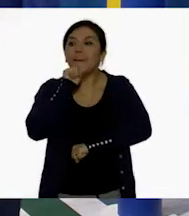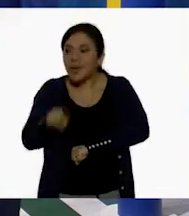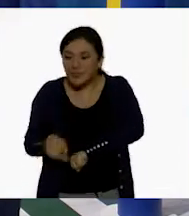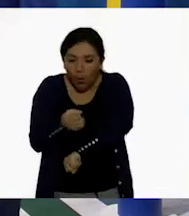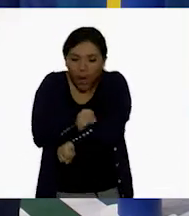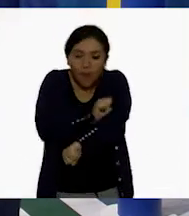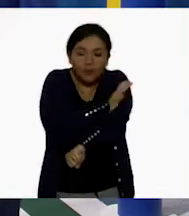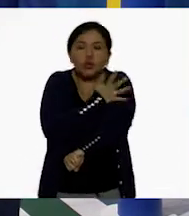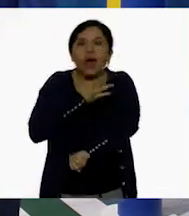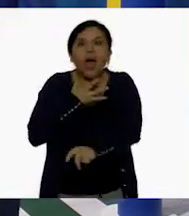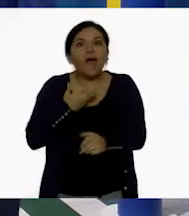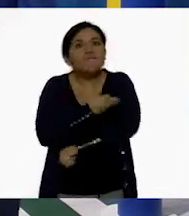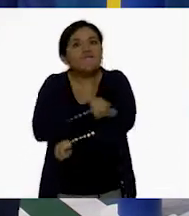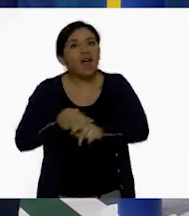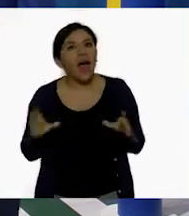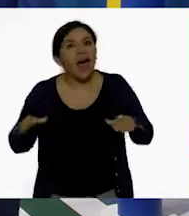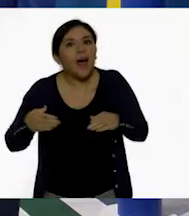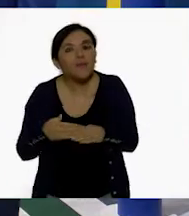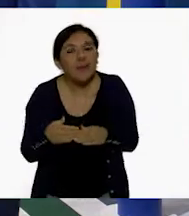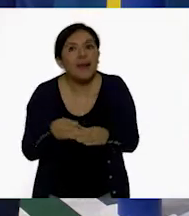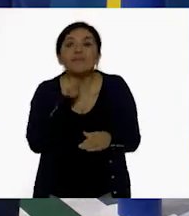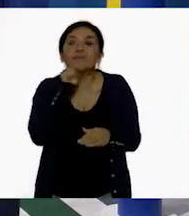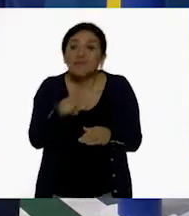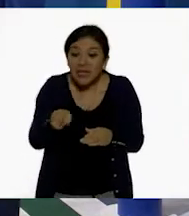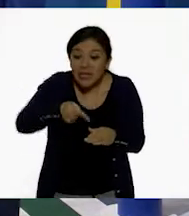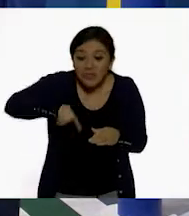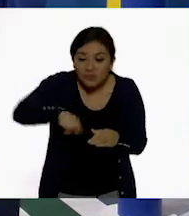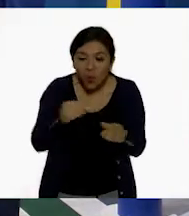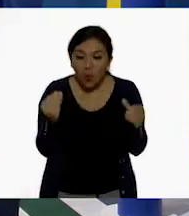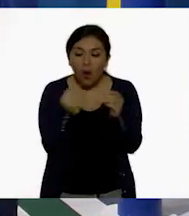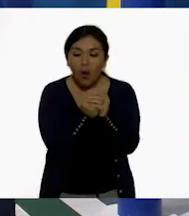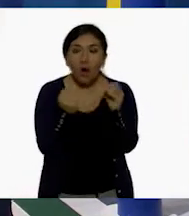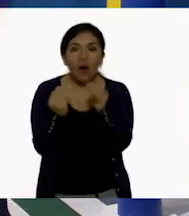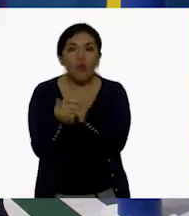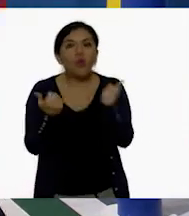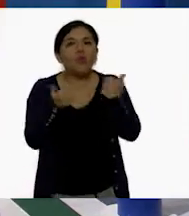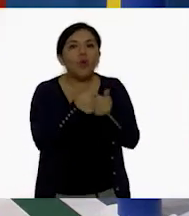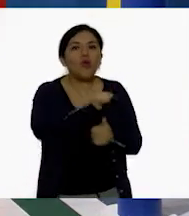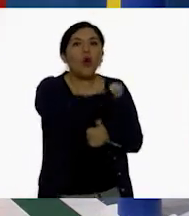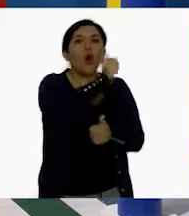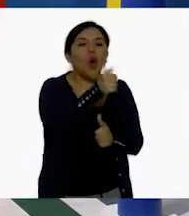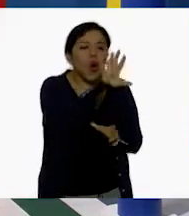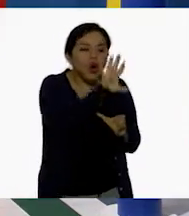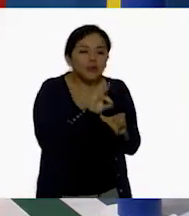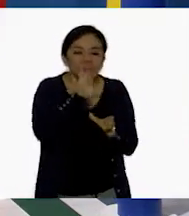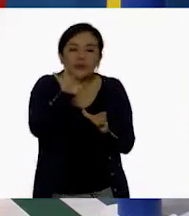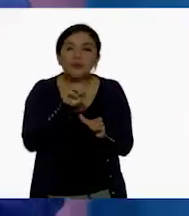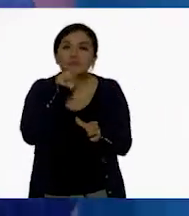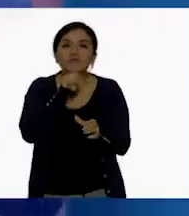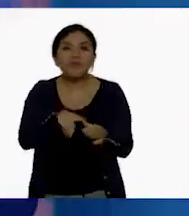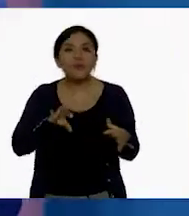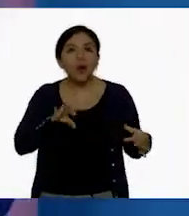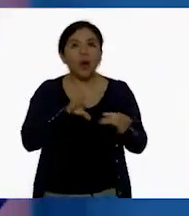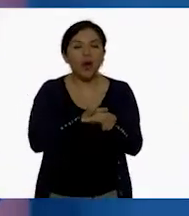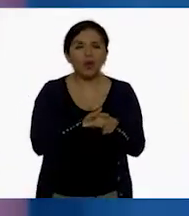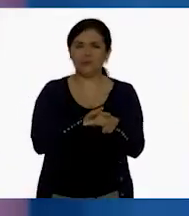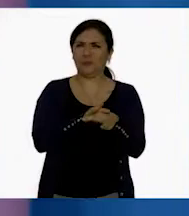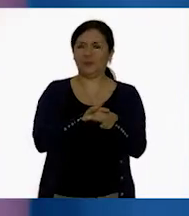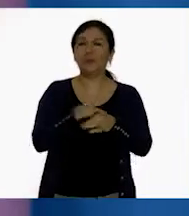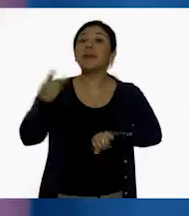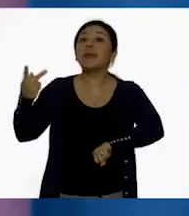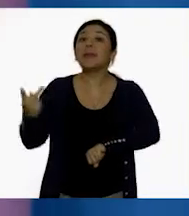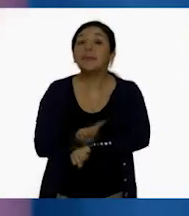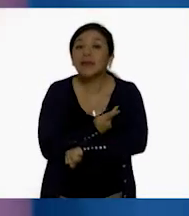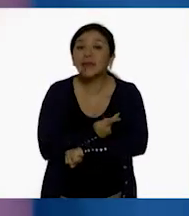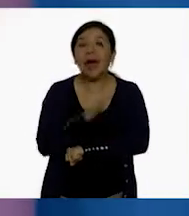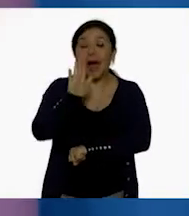también tienen familia y forman estas familias con otras emociones con las que están relacionadas. Lo que sucede es que